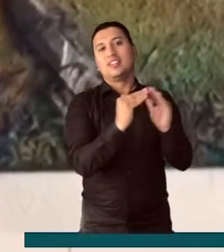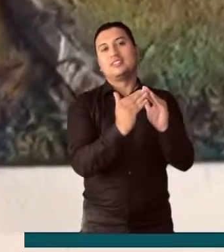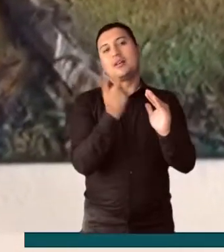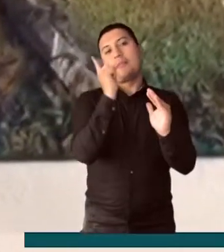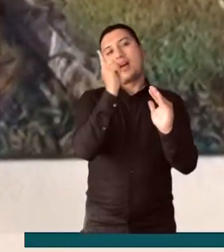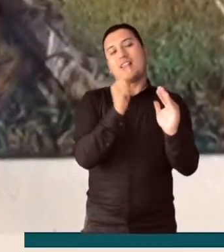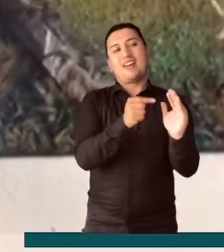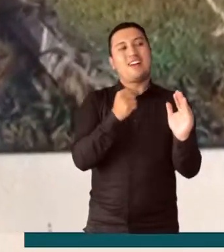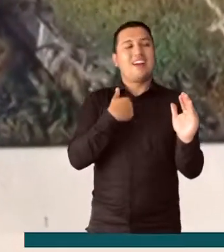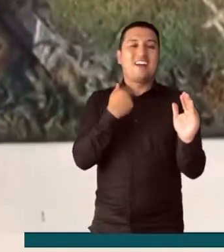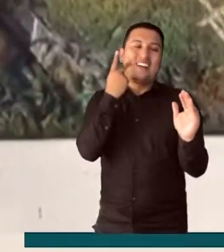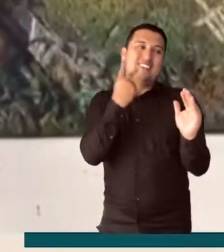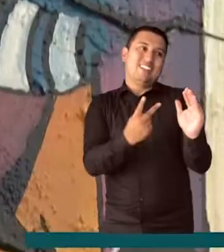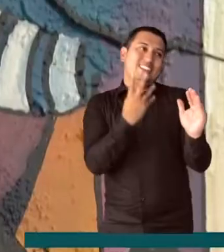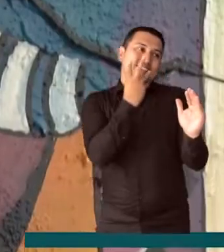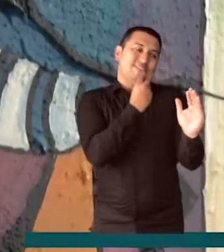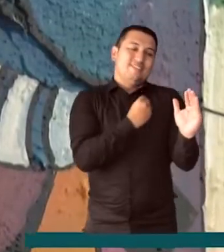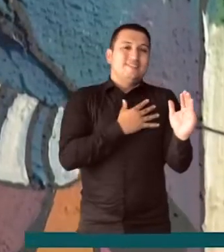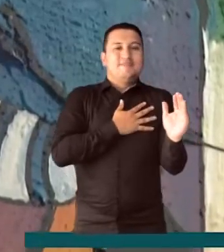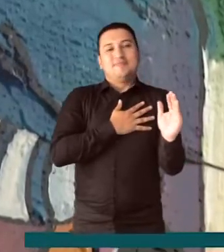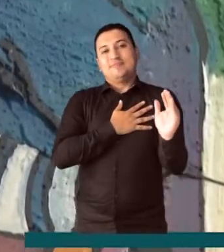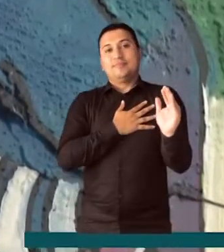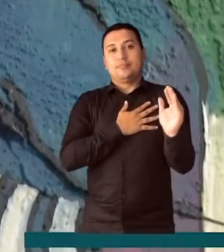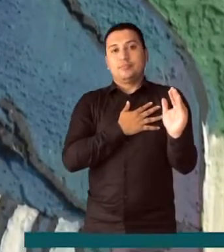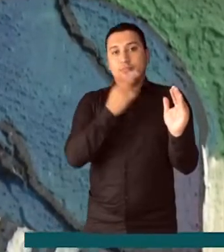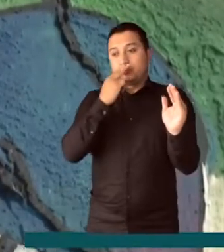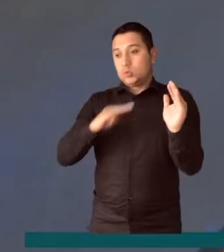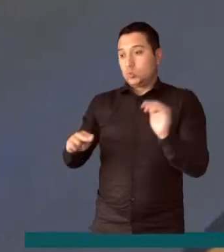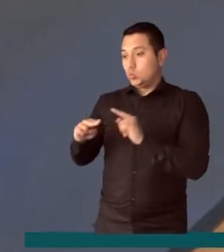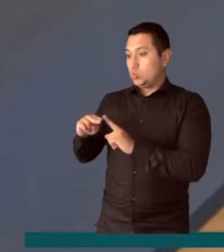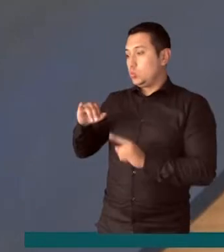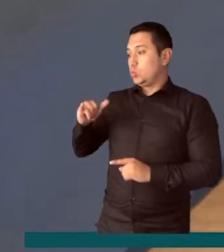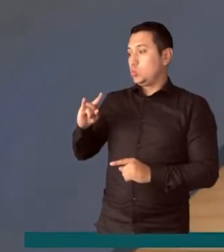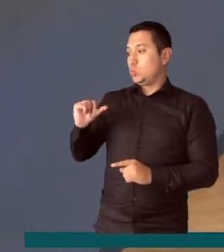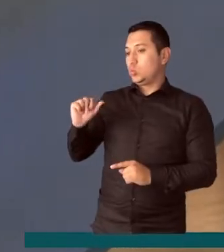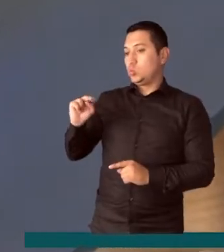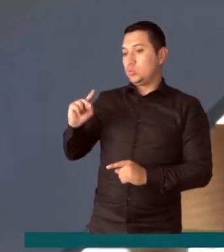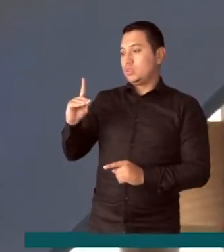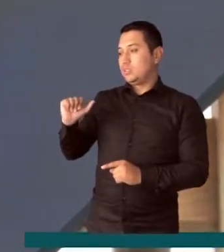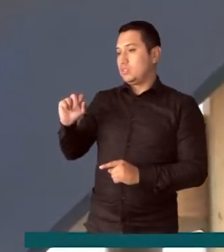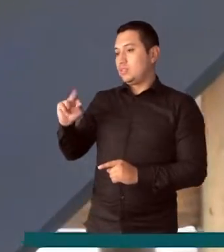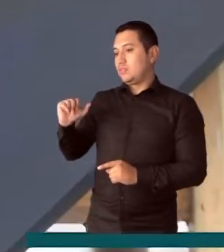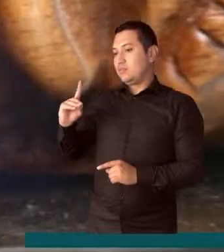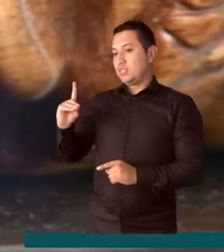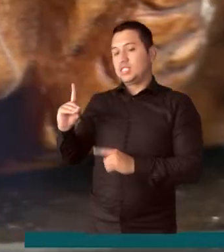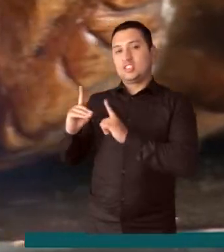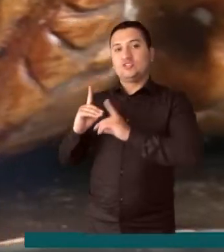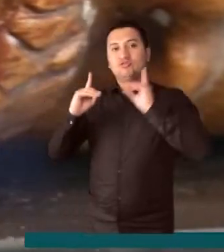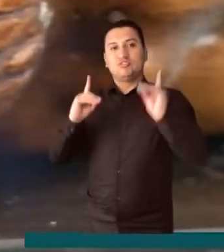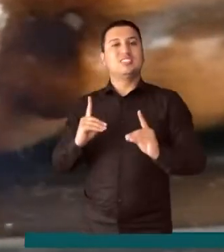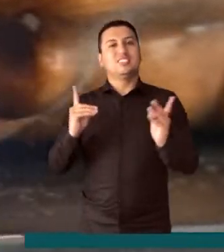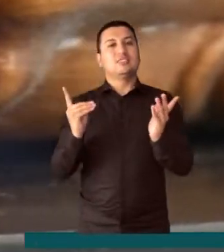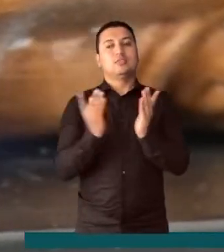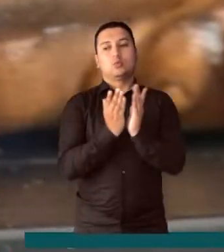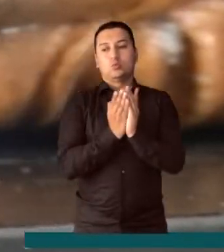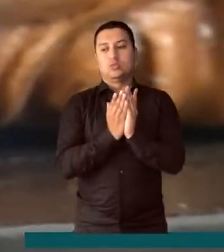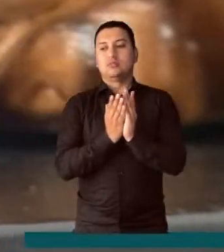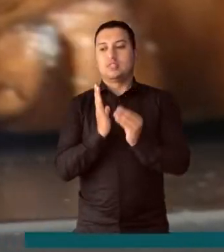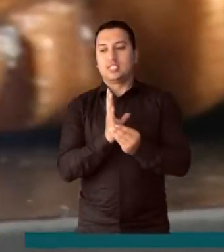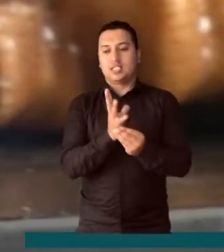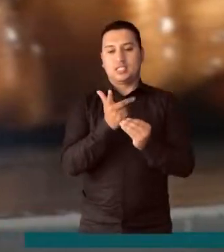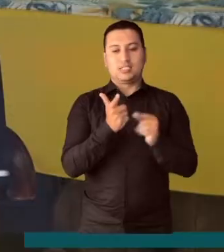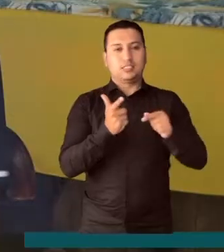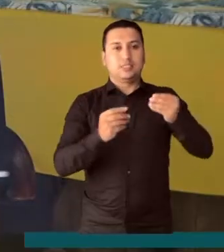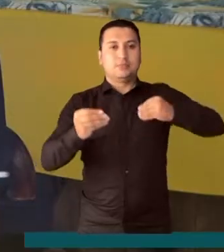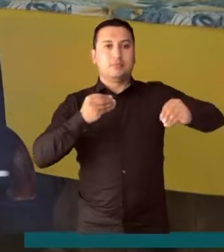valor significativo para ella. Todo este ambiente influyó para que su hijo Juan David decidiera estudiar artes plásticas. Recibir